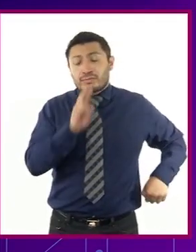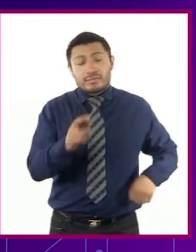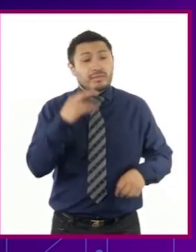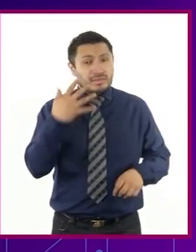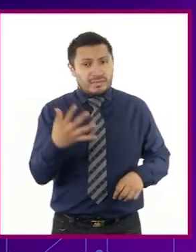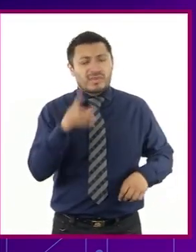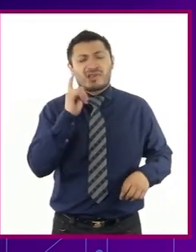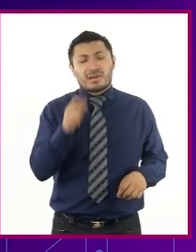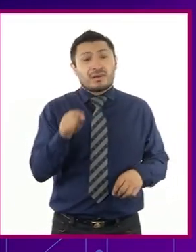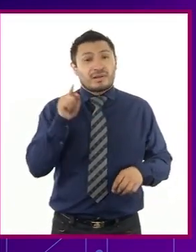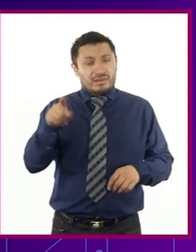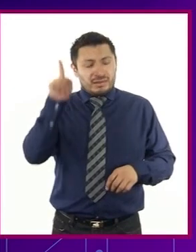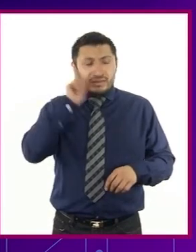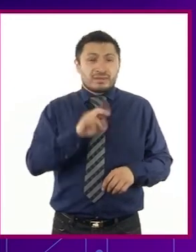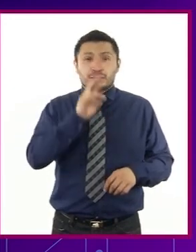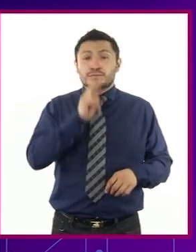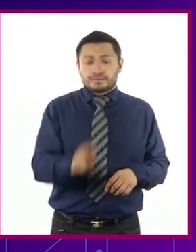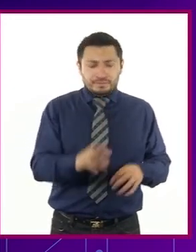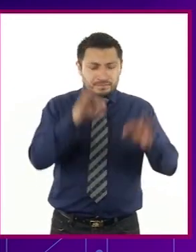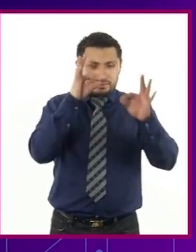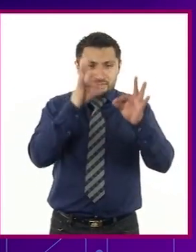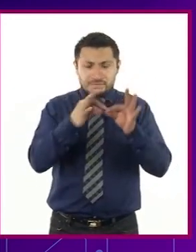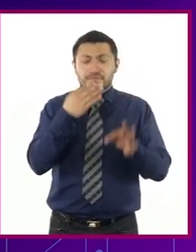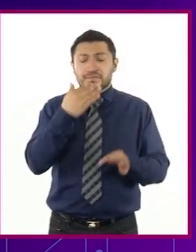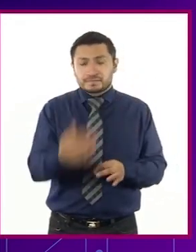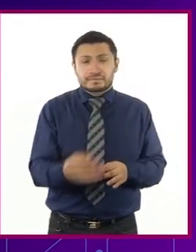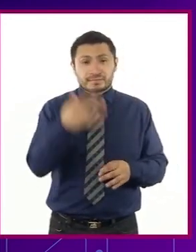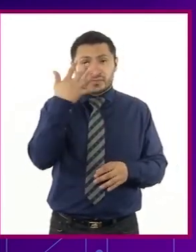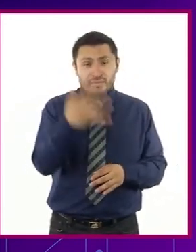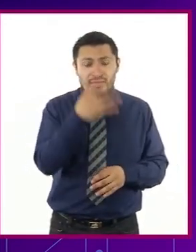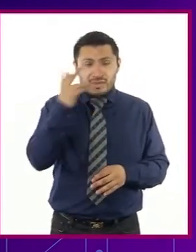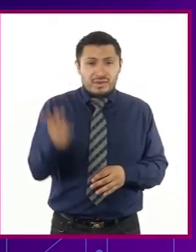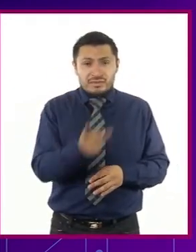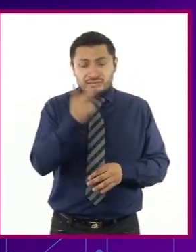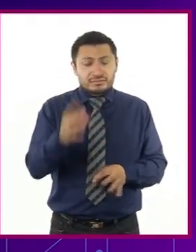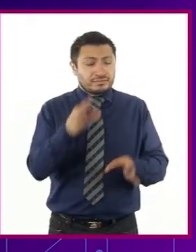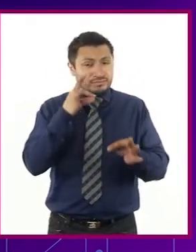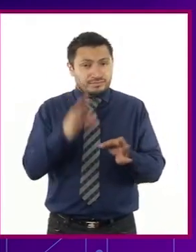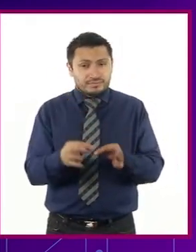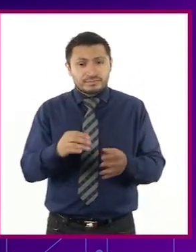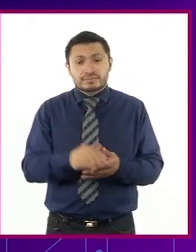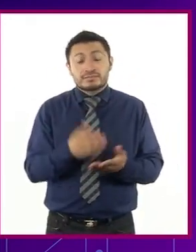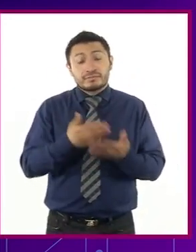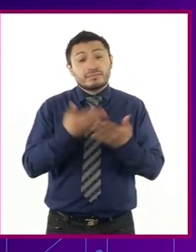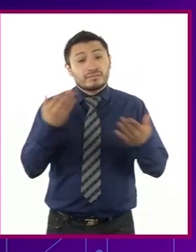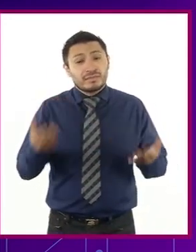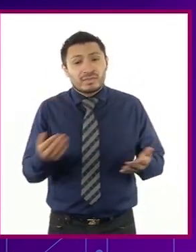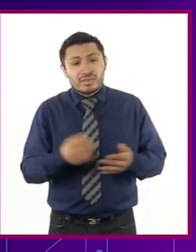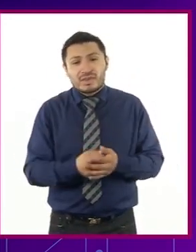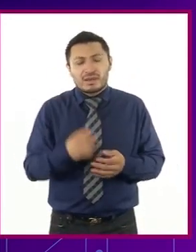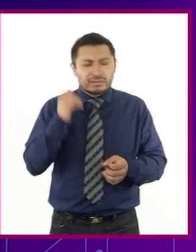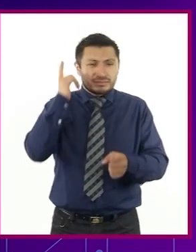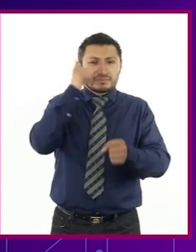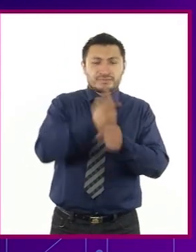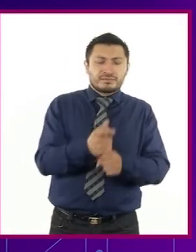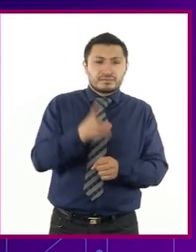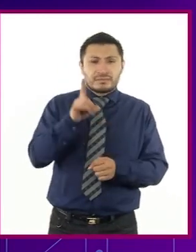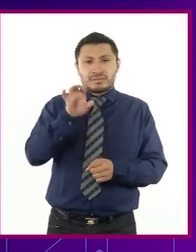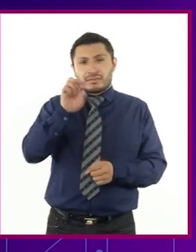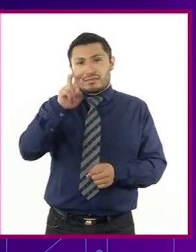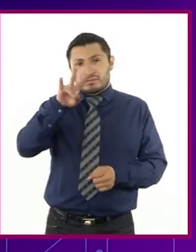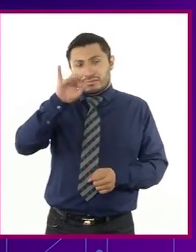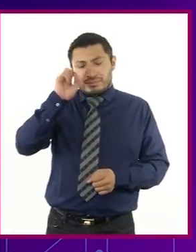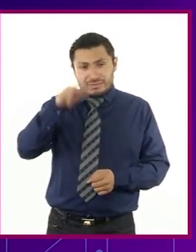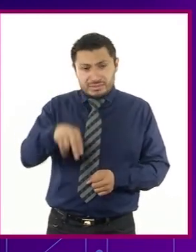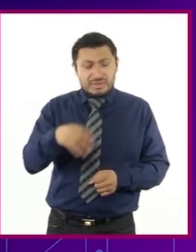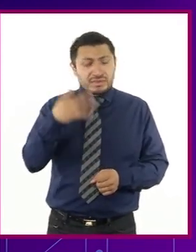que Josefina responde acertadamente 5 preguntas en promedio. Ahora, calculemos la desviación media.